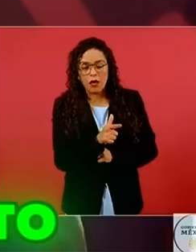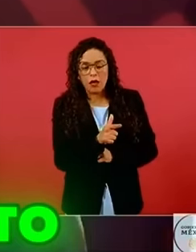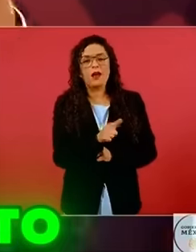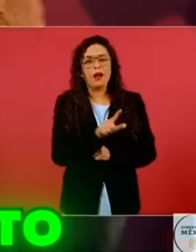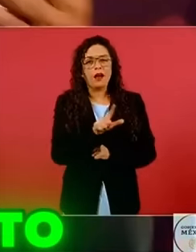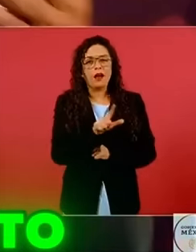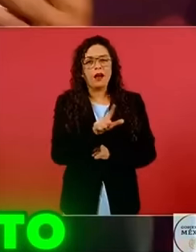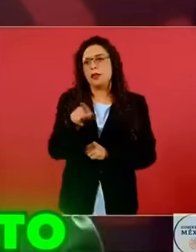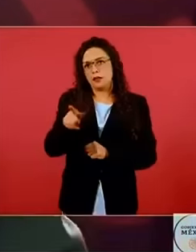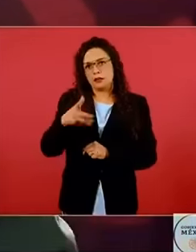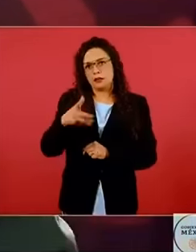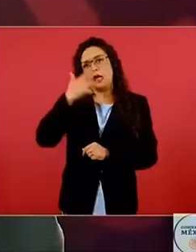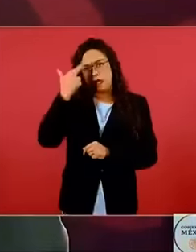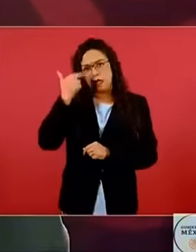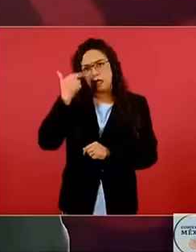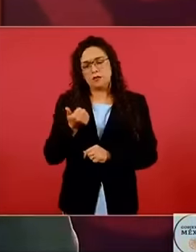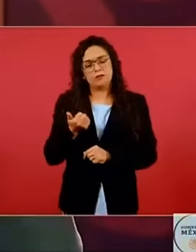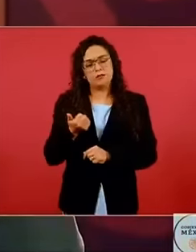Ese comportamiento.